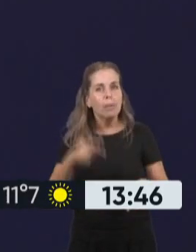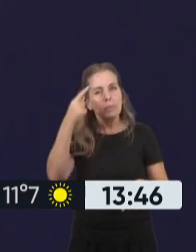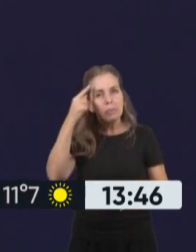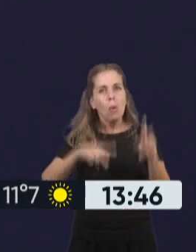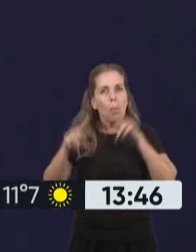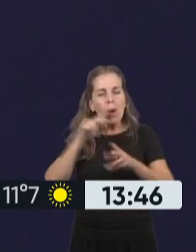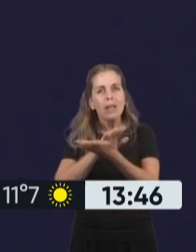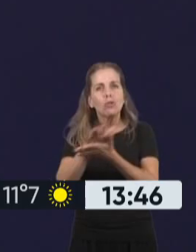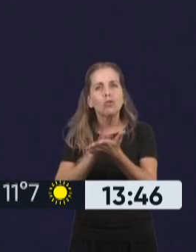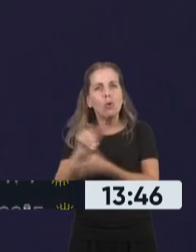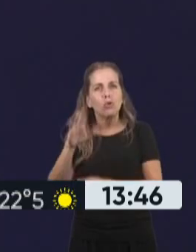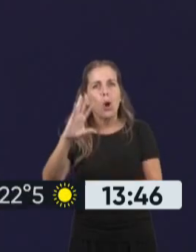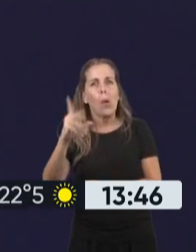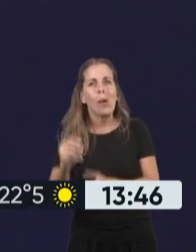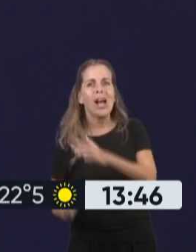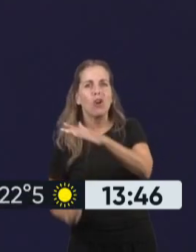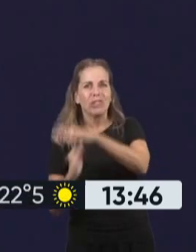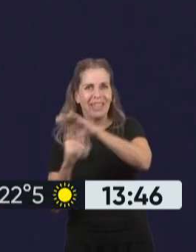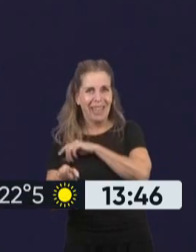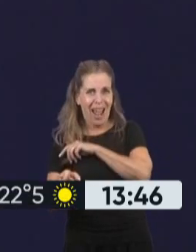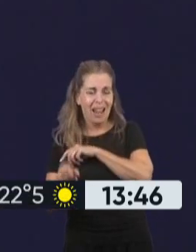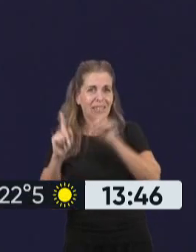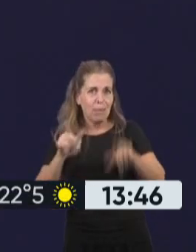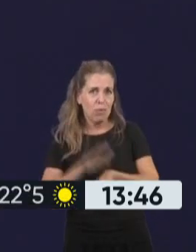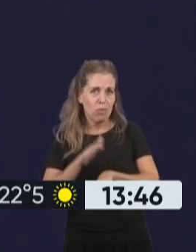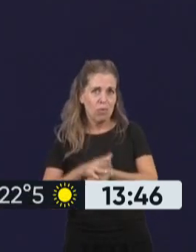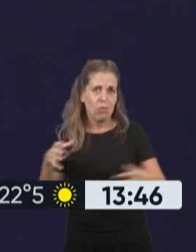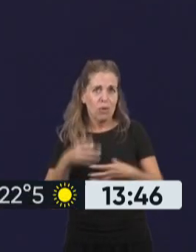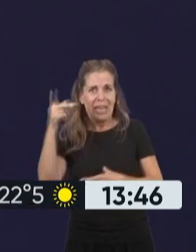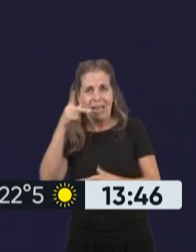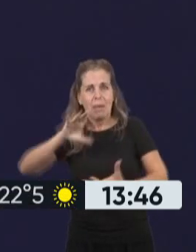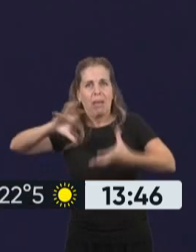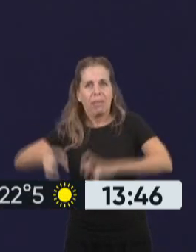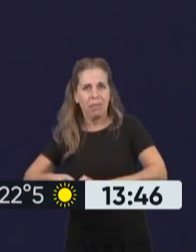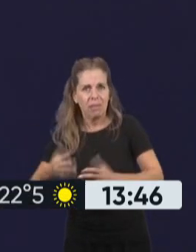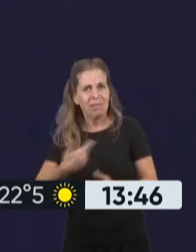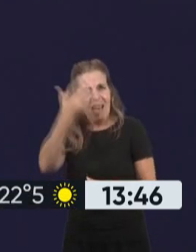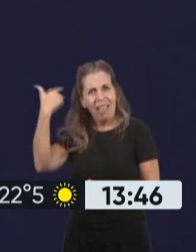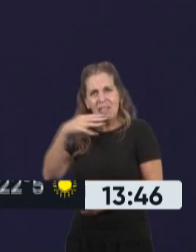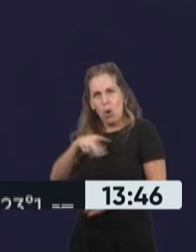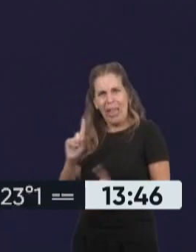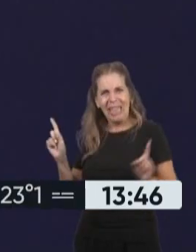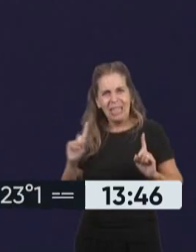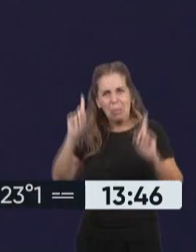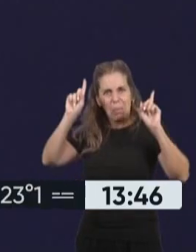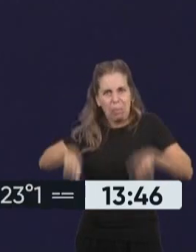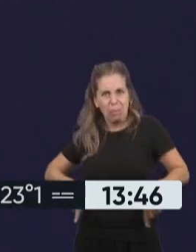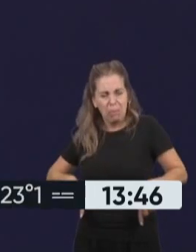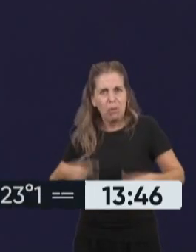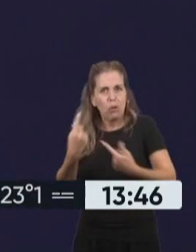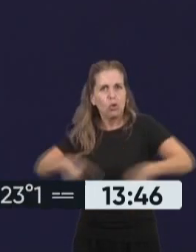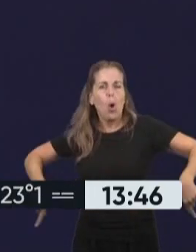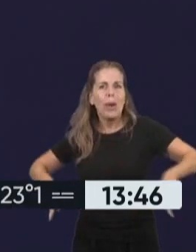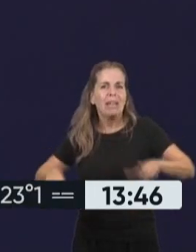el desfalco que hicieron en el Banco Central y cómo lo destruyeron. Pero bueno, el kirchnerismo no entendía demasiado de la ley de gravedad